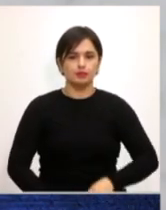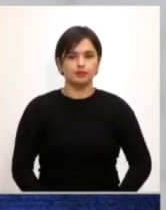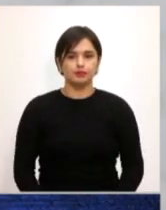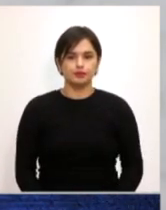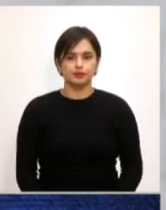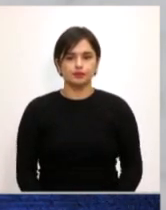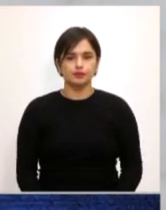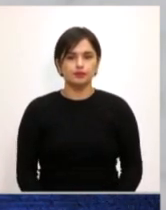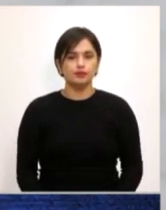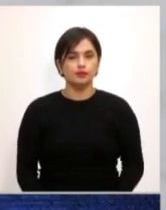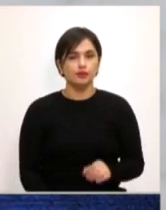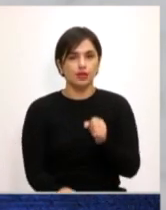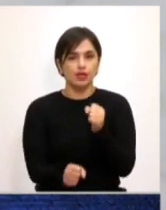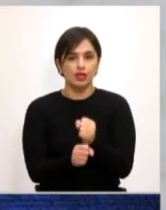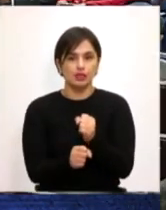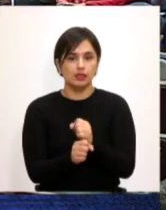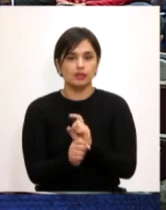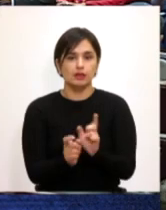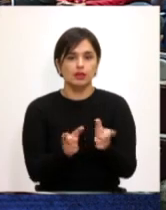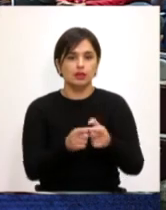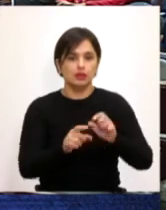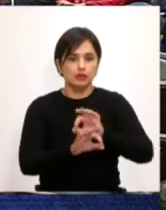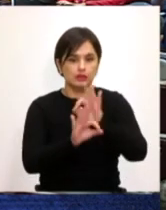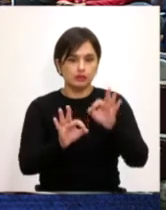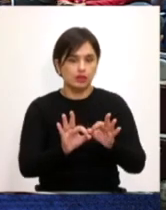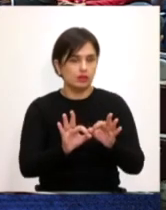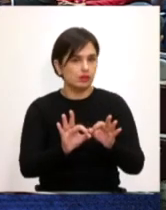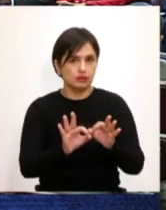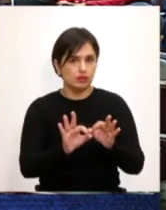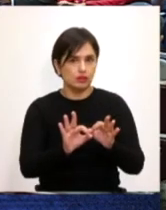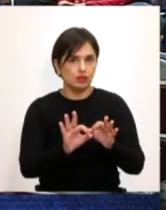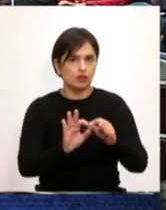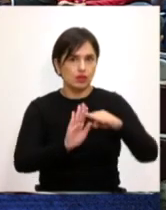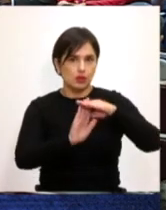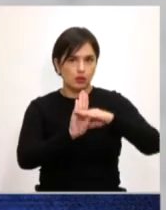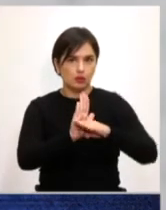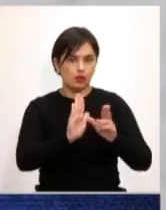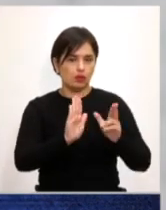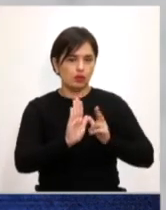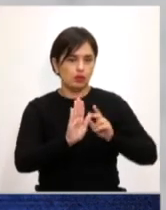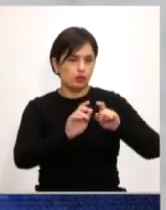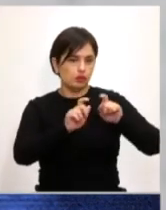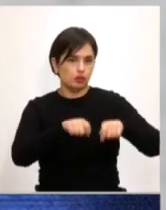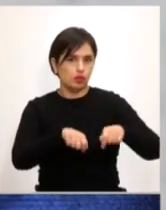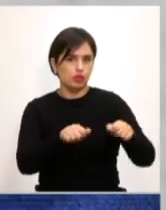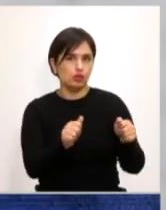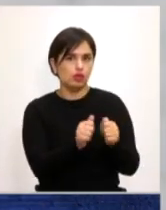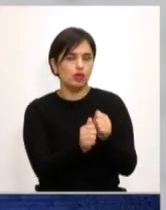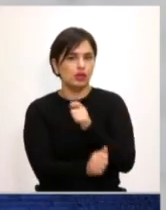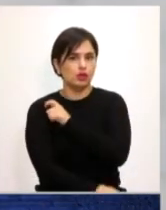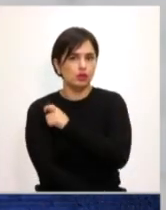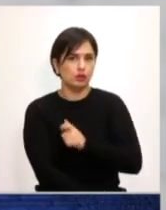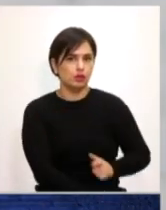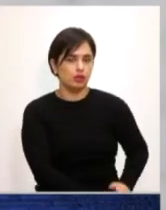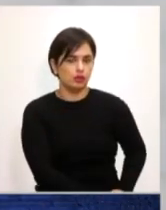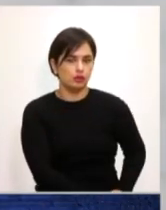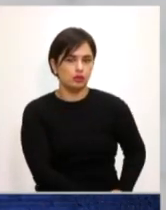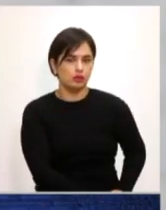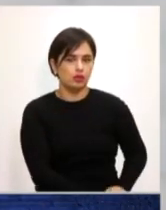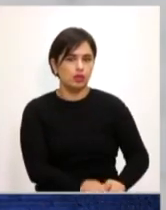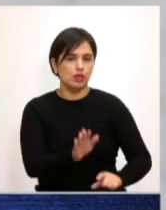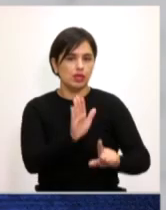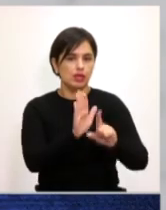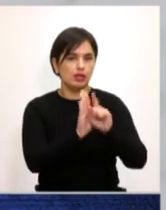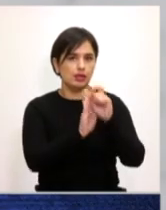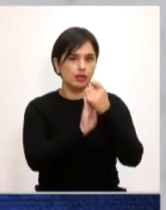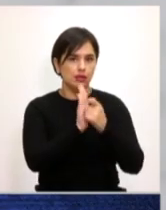Gran parte del trabajo de la Comisión de Educación estuvo marcado por el protocolo de acuerdo suscrito con el Ejecutivo en el marco de la Ley de